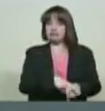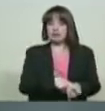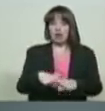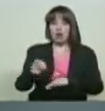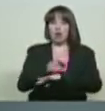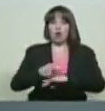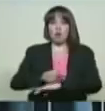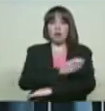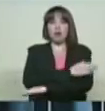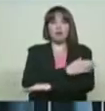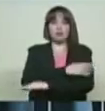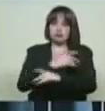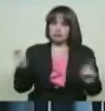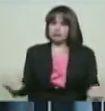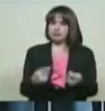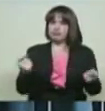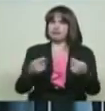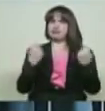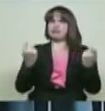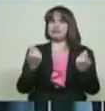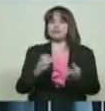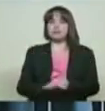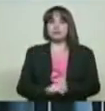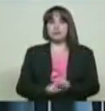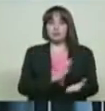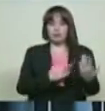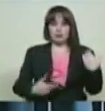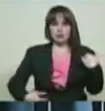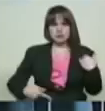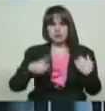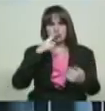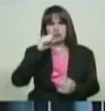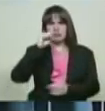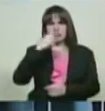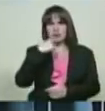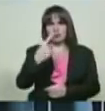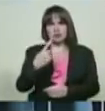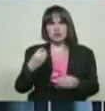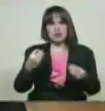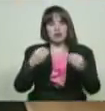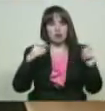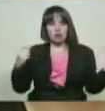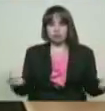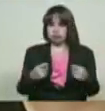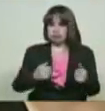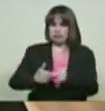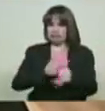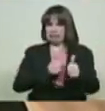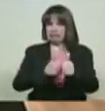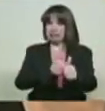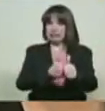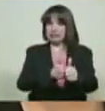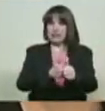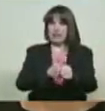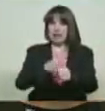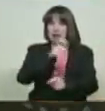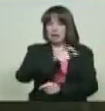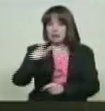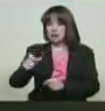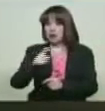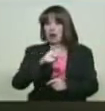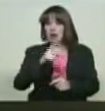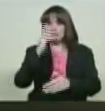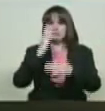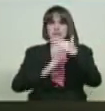derecha. El primer mandatario nacional indicó que se trata de una campaña de persecución contra los migrantes venezolanos